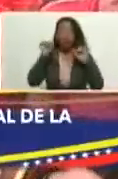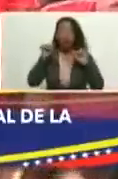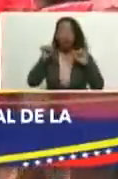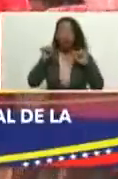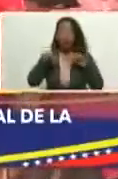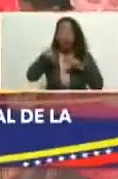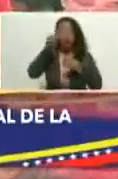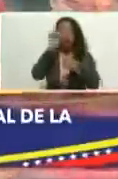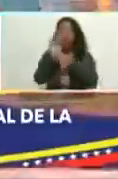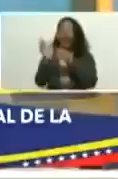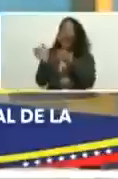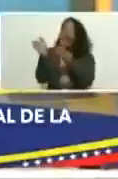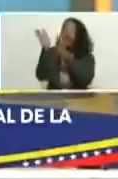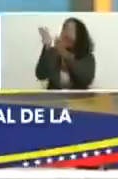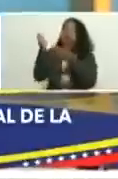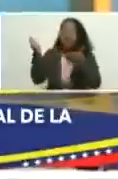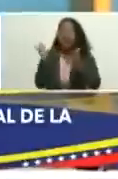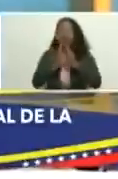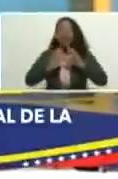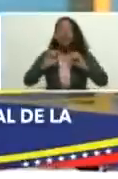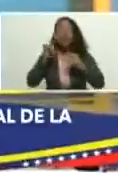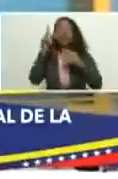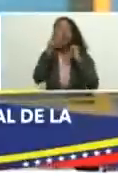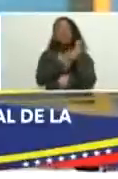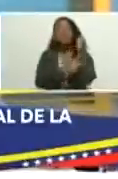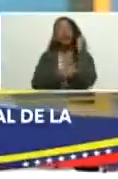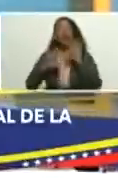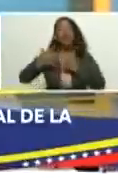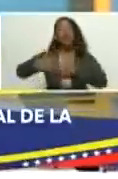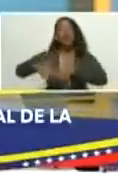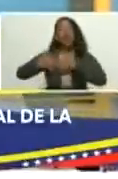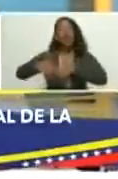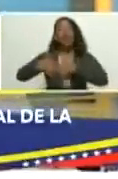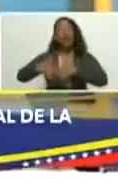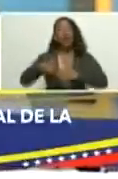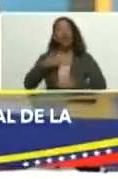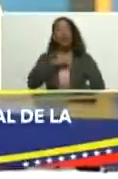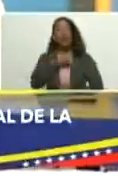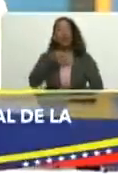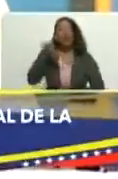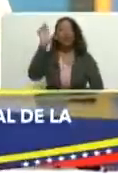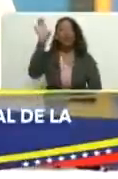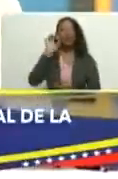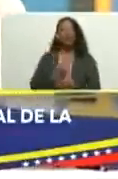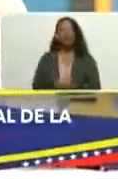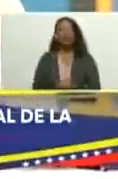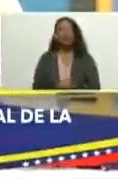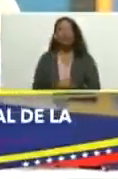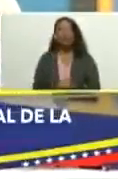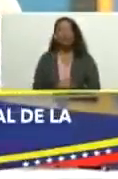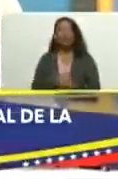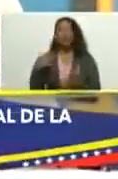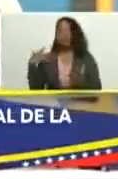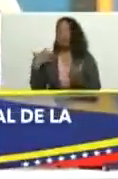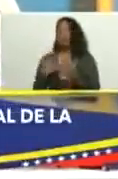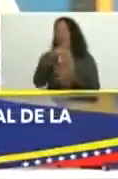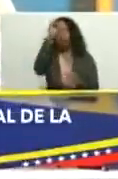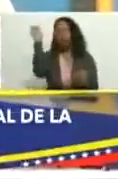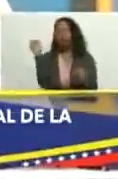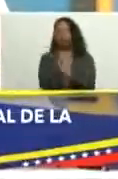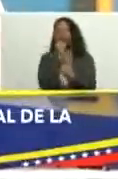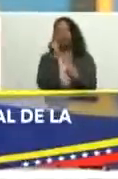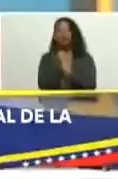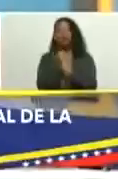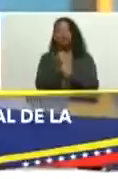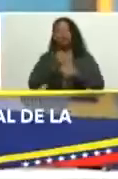cuna, sede de todo el parque industrial de nuestro país. Y con todos estos trabajadores que han